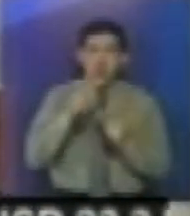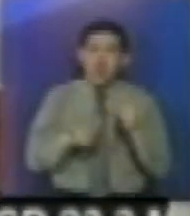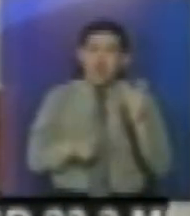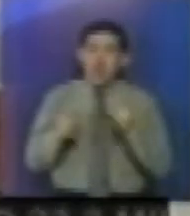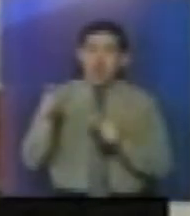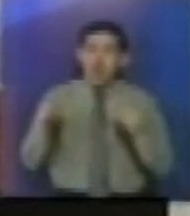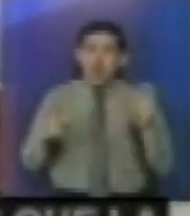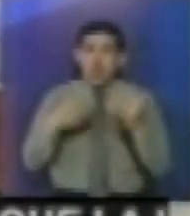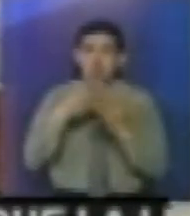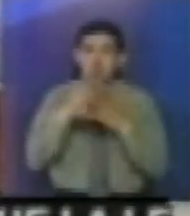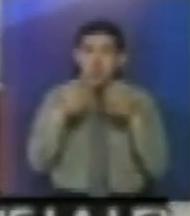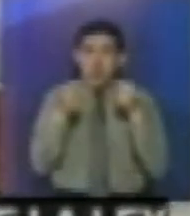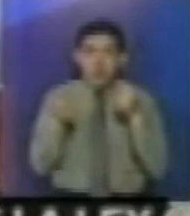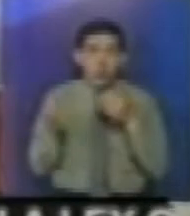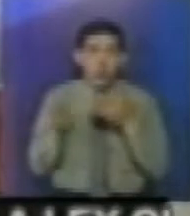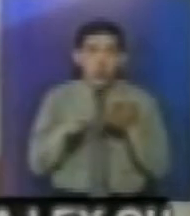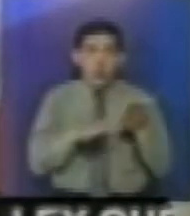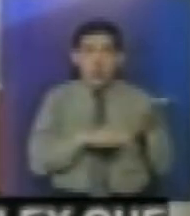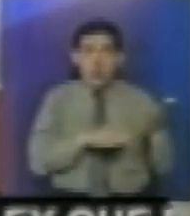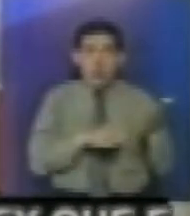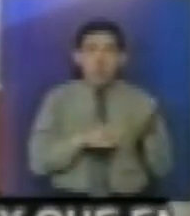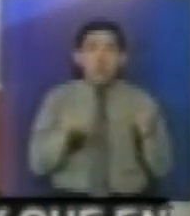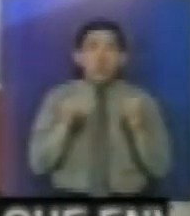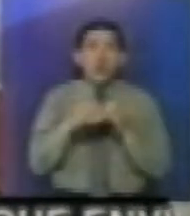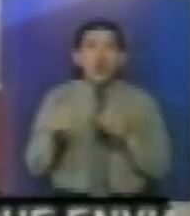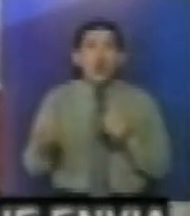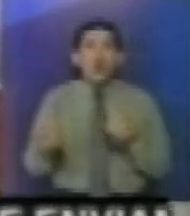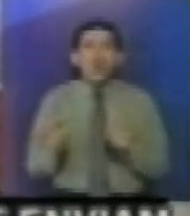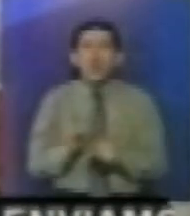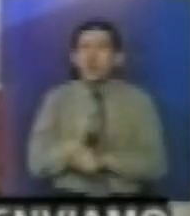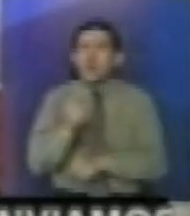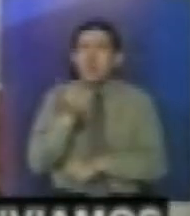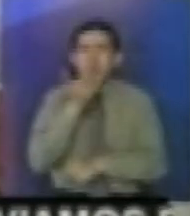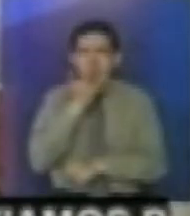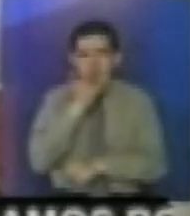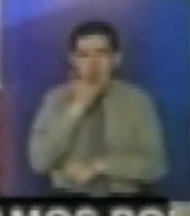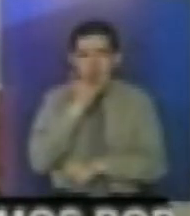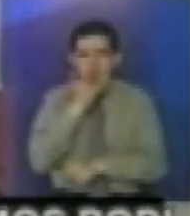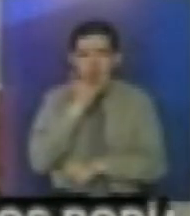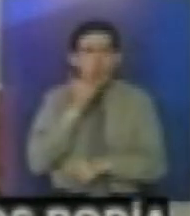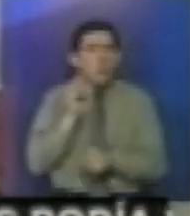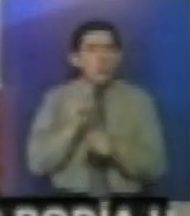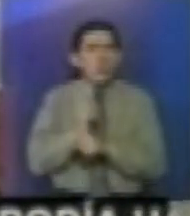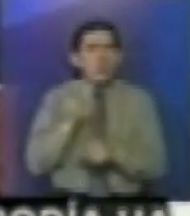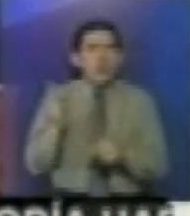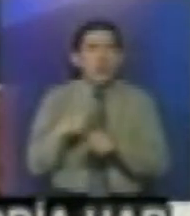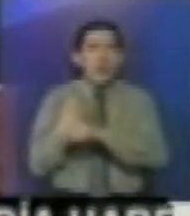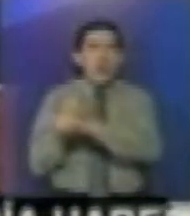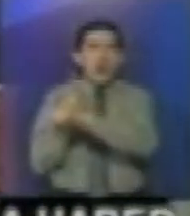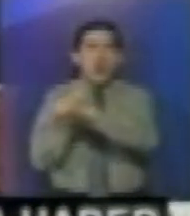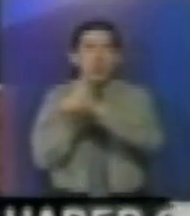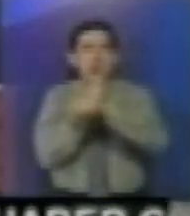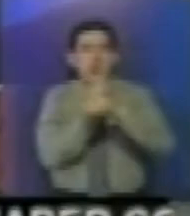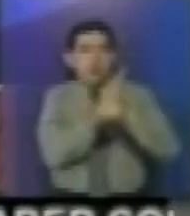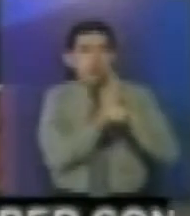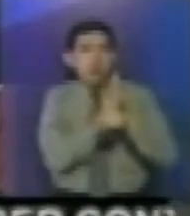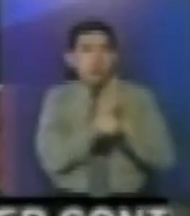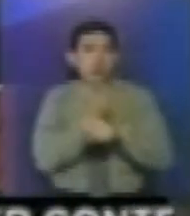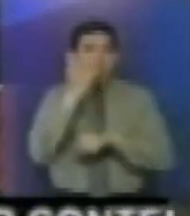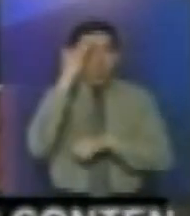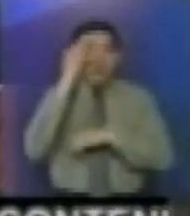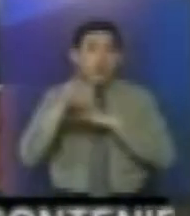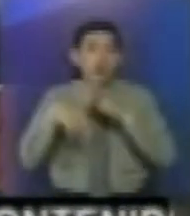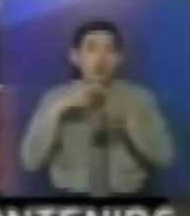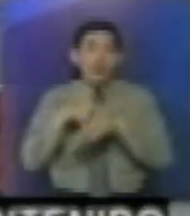personas privadas de libertad y mal uso de bienes públicos por la utilización de un helicóptero perteneciente a